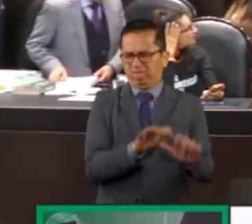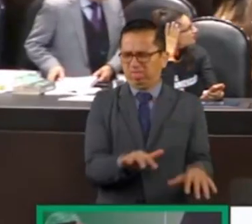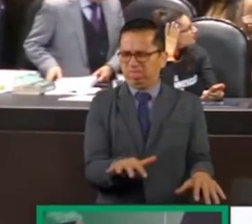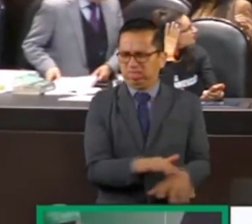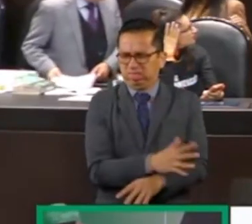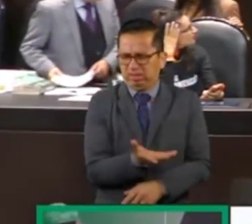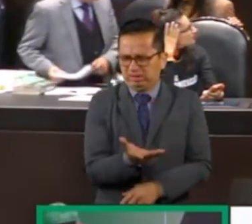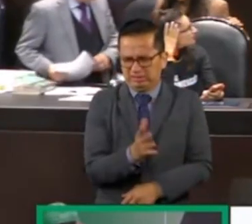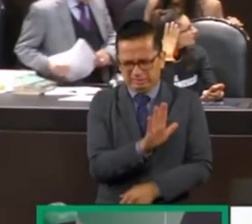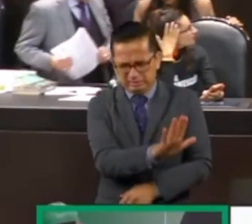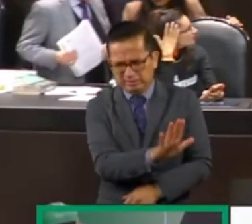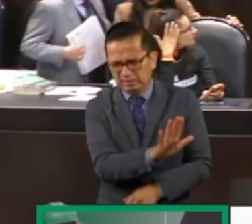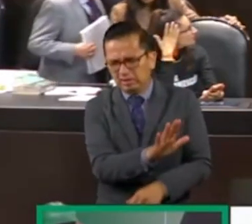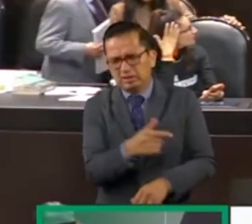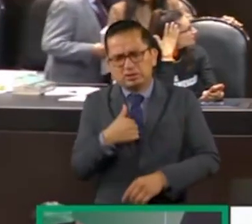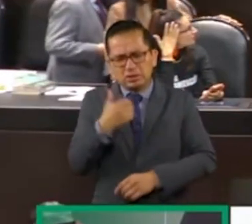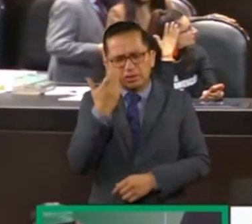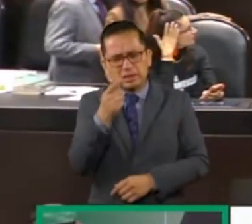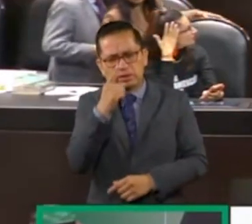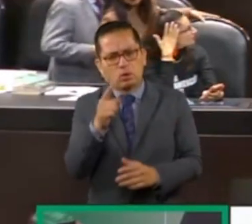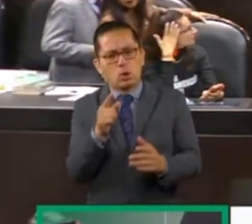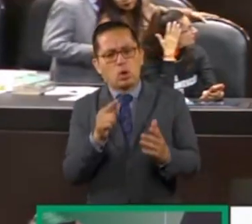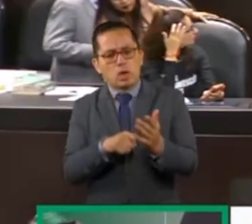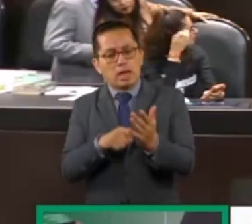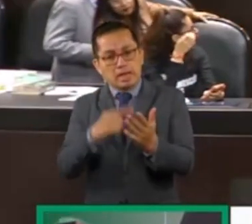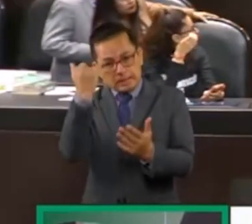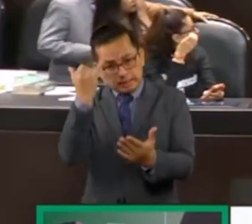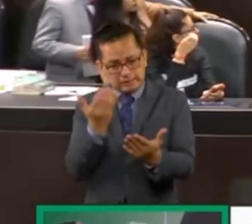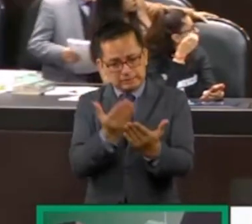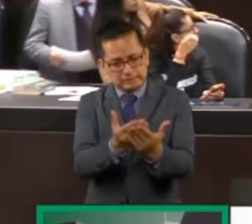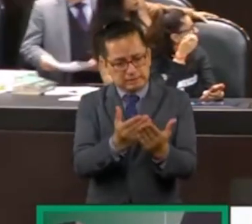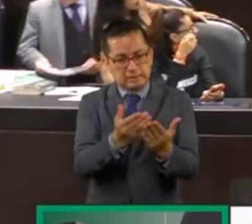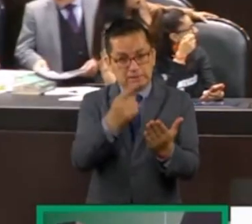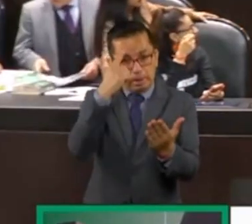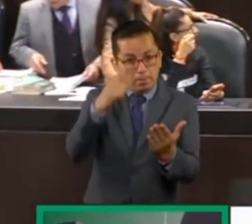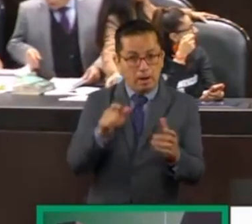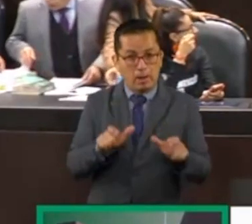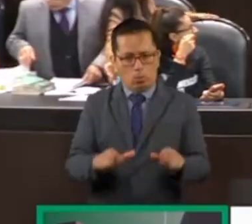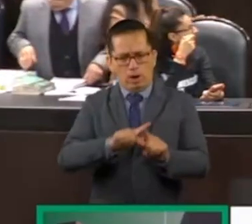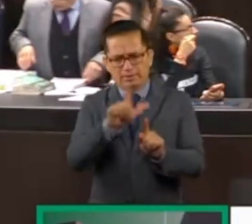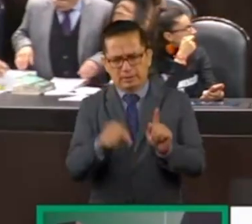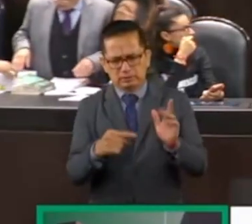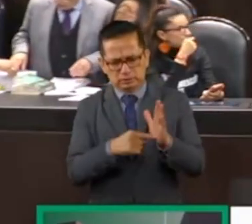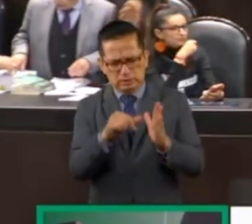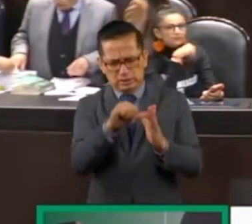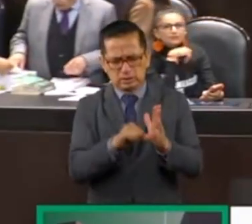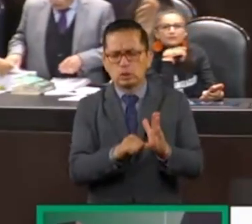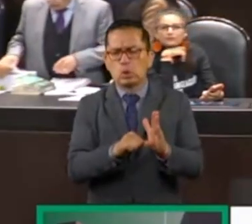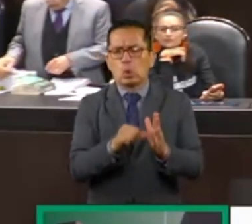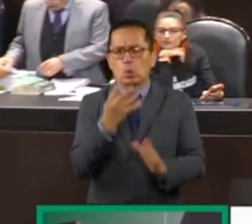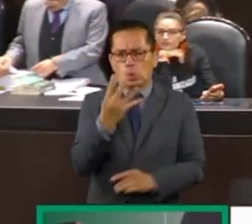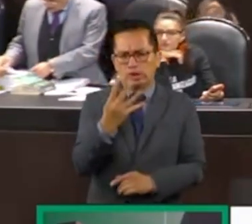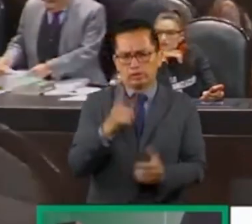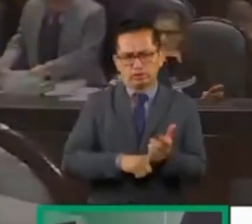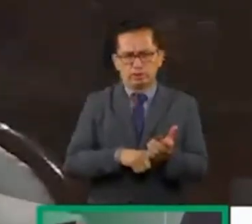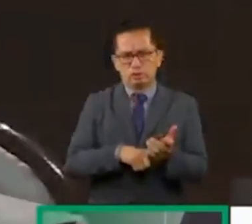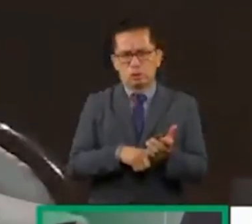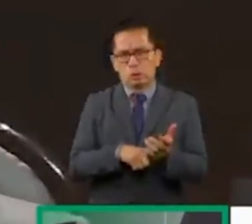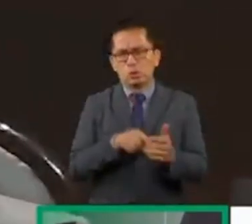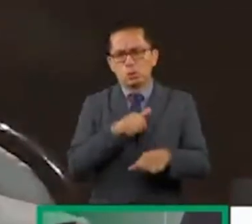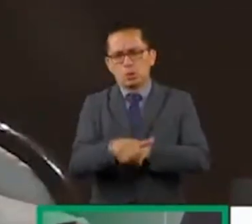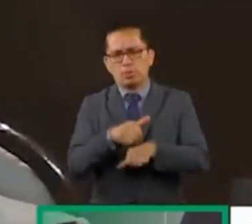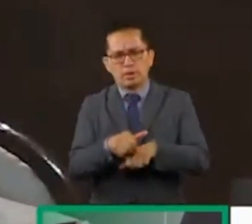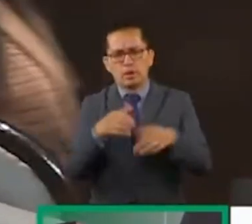lea el artículo 4, la ley de la iniciativa de la Ley de Guardia Nacional, que está en la página 436, y el